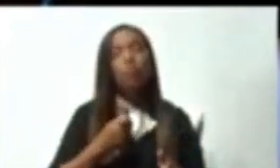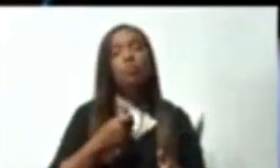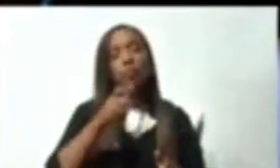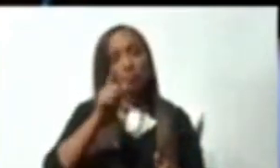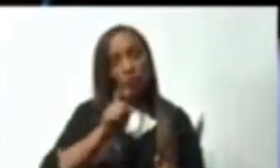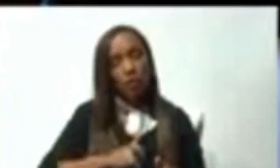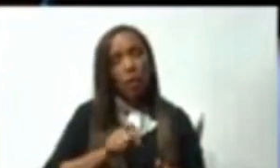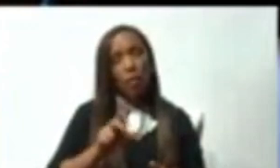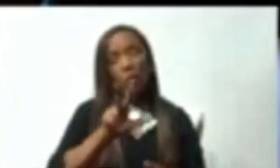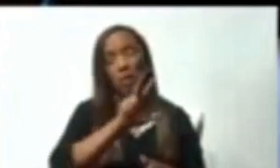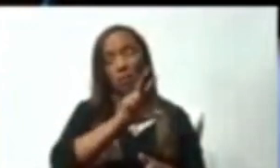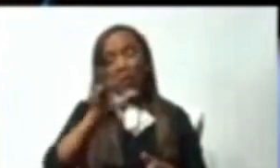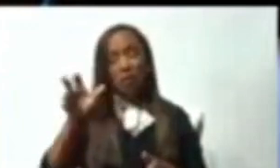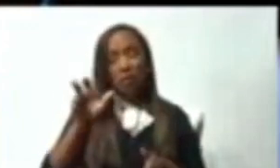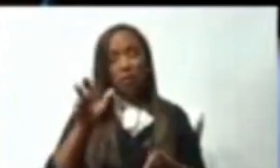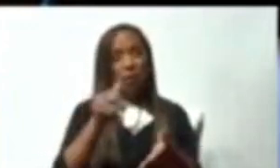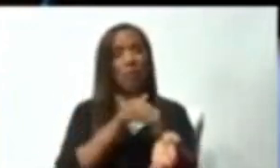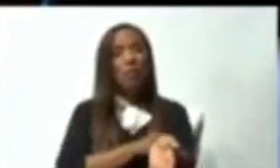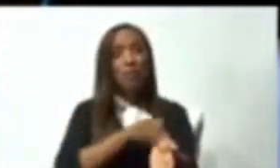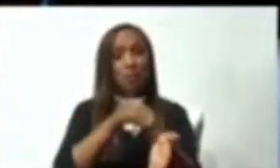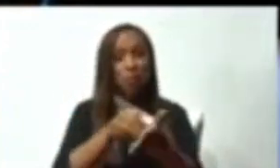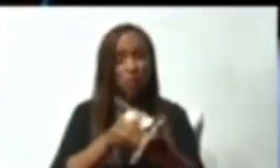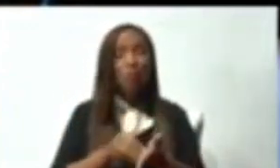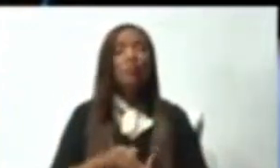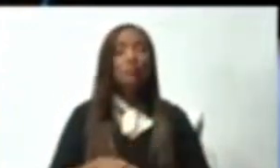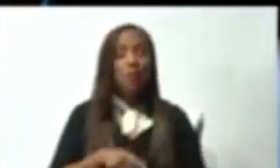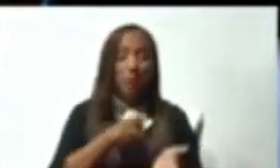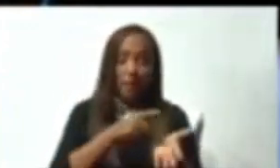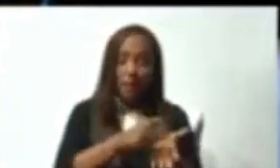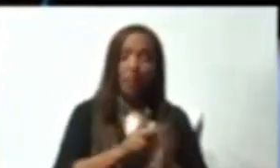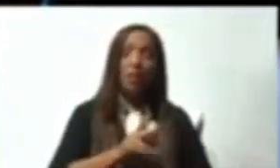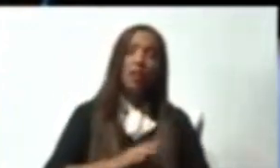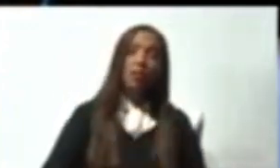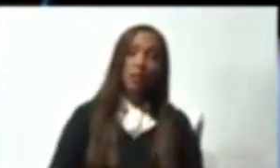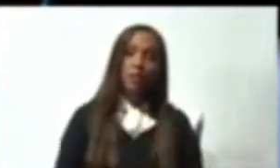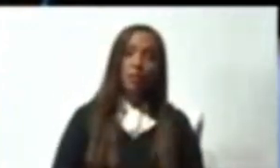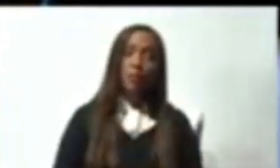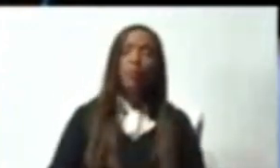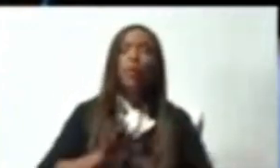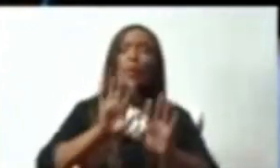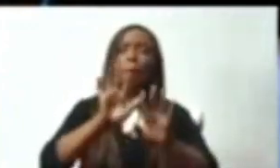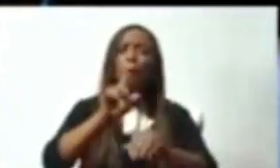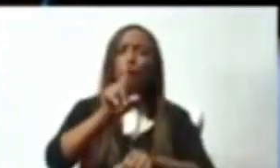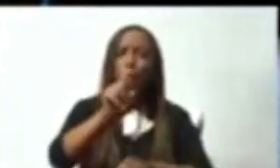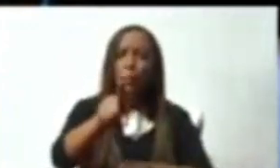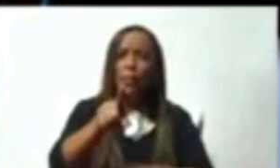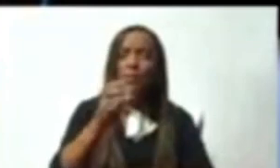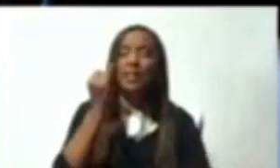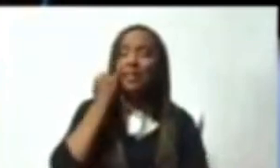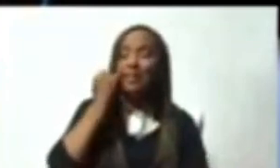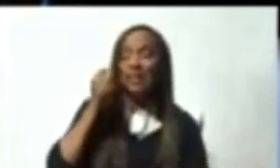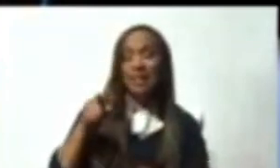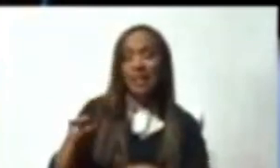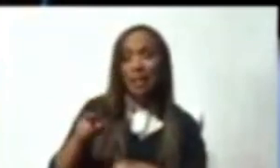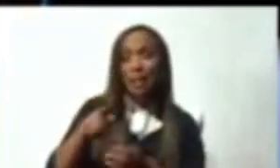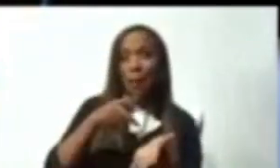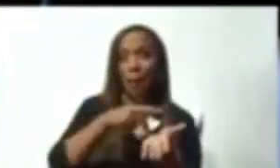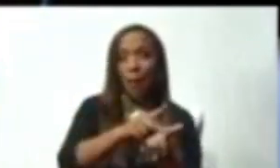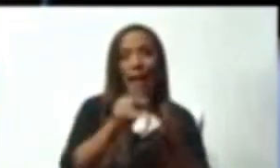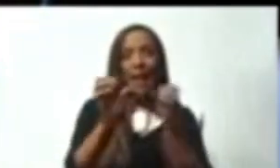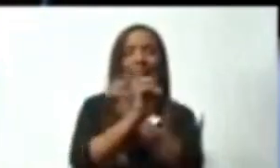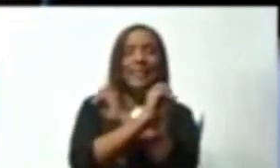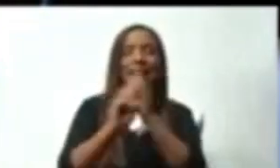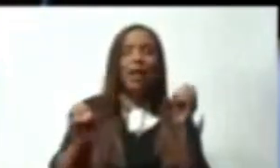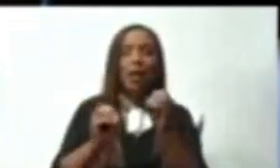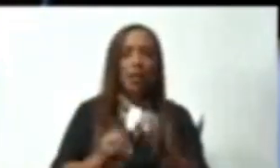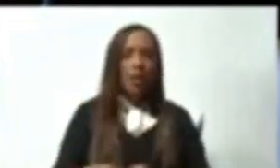se le paga a los productores, ¿cómo estos van a cumplir con las obligaciones que tienen, con los créditos,